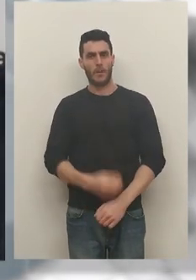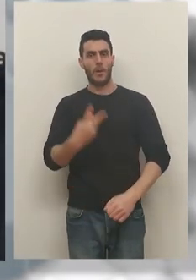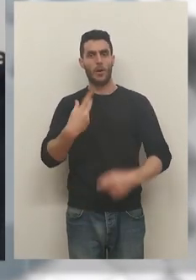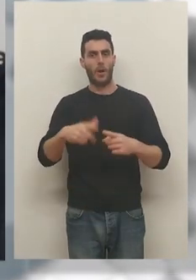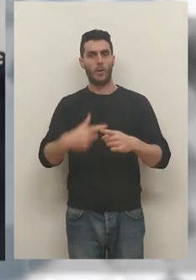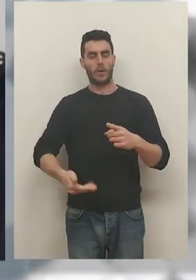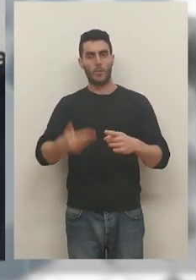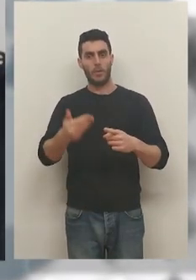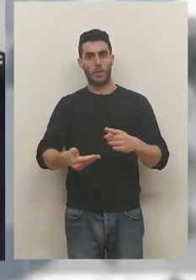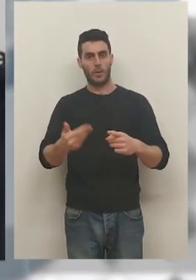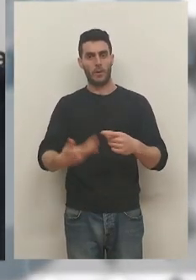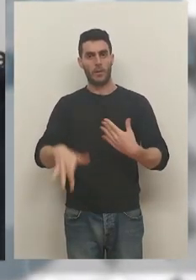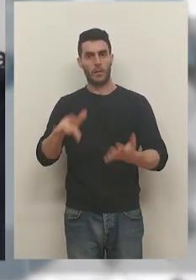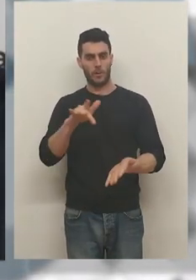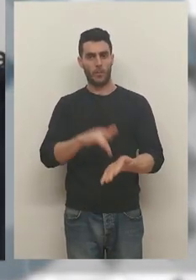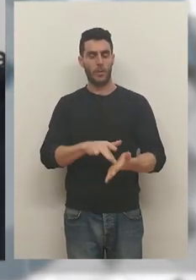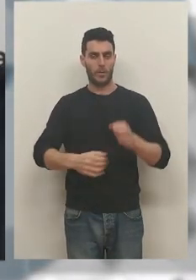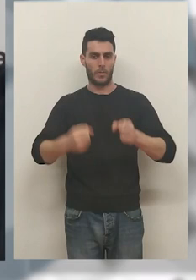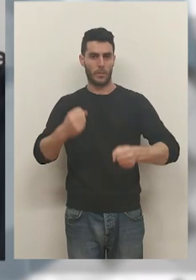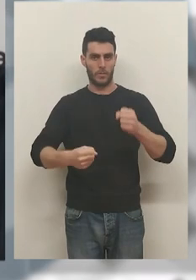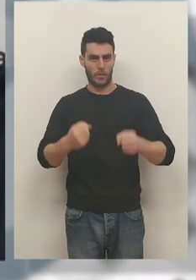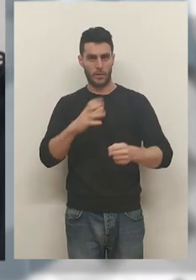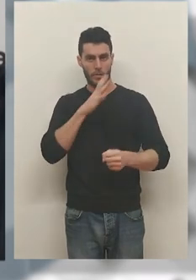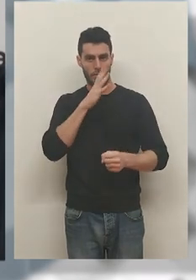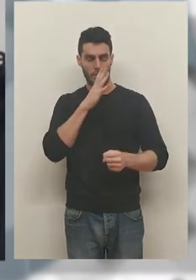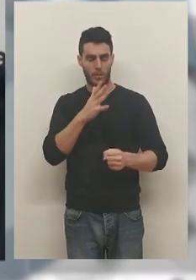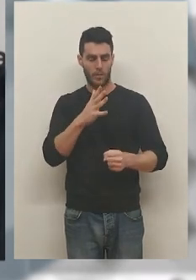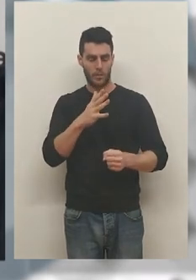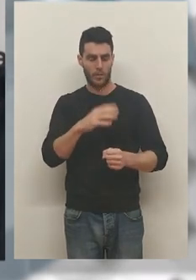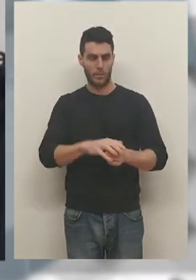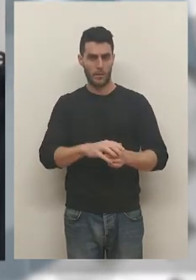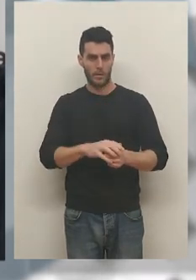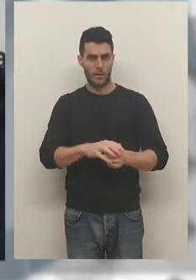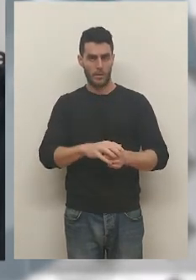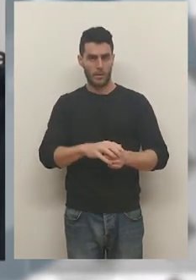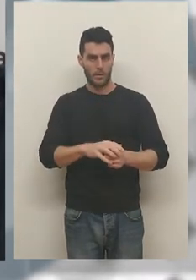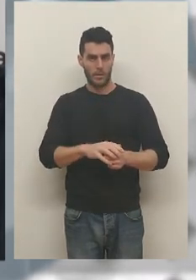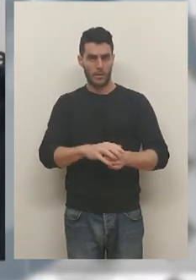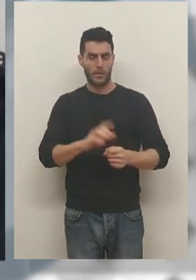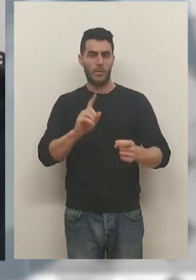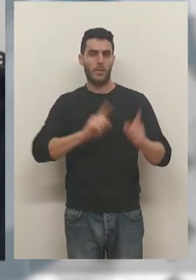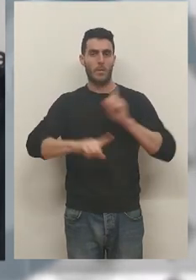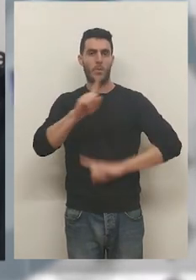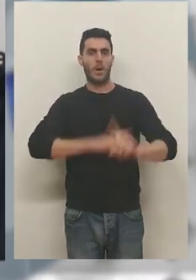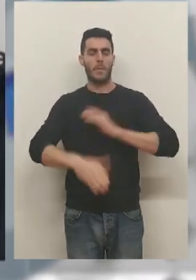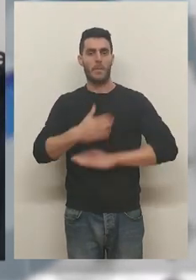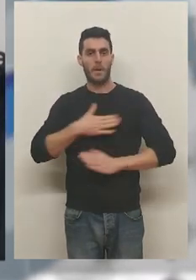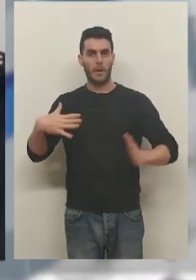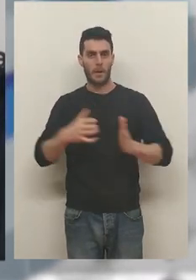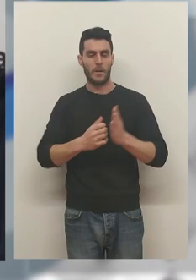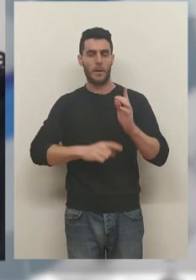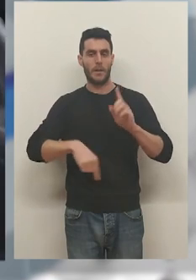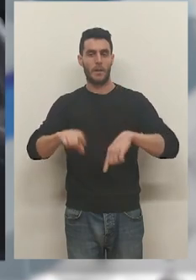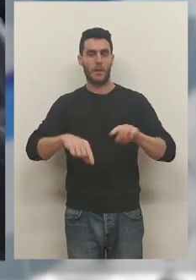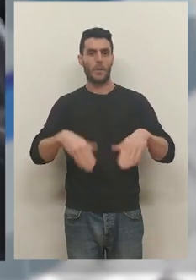dos cosas muy importantes a la hora de conducir porque entre ellas fue uno de los problemas de mi accidente de